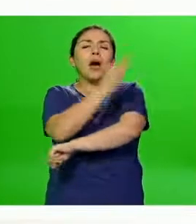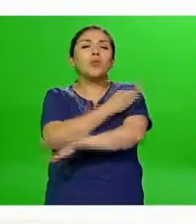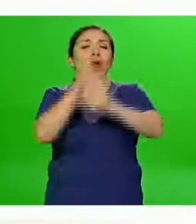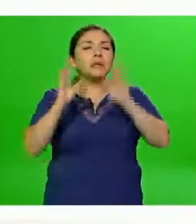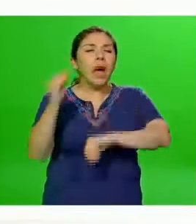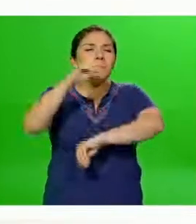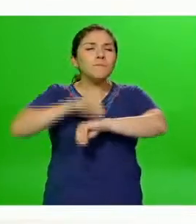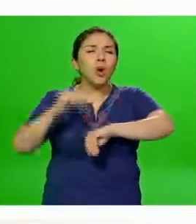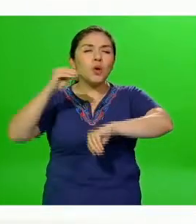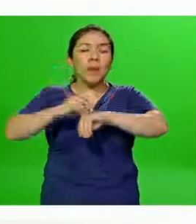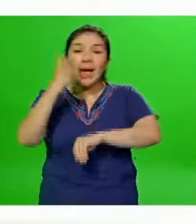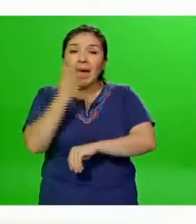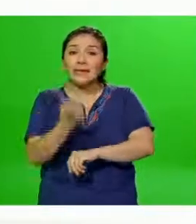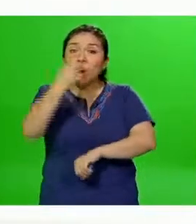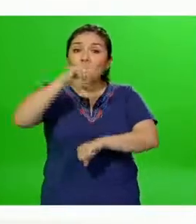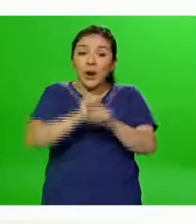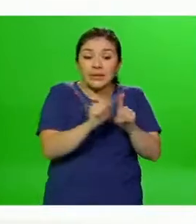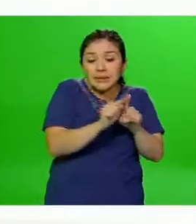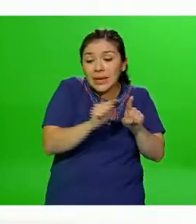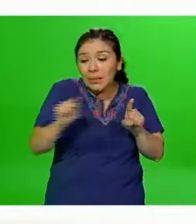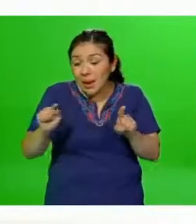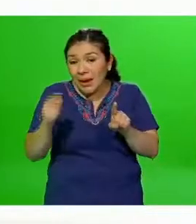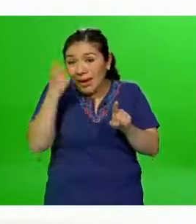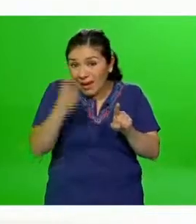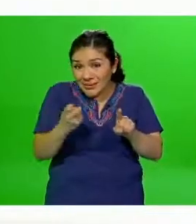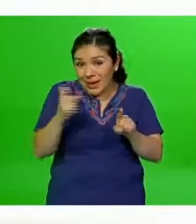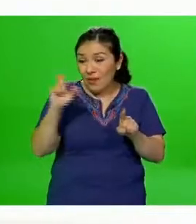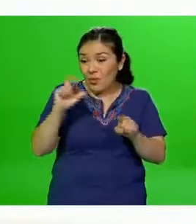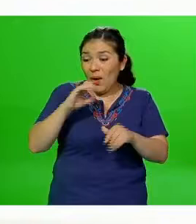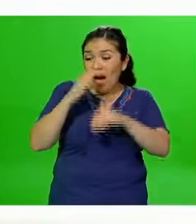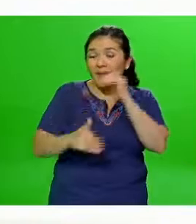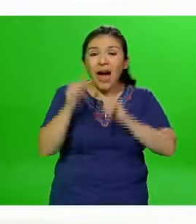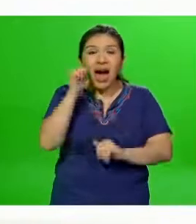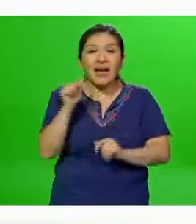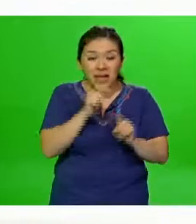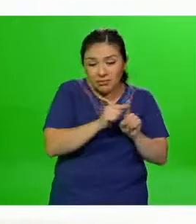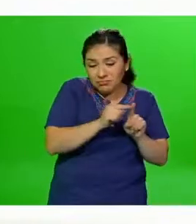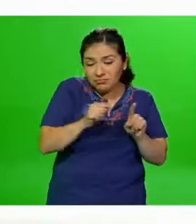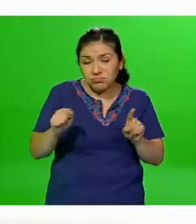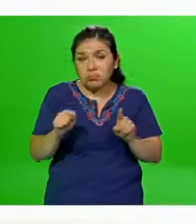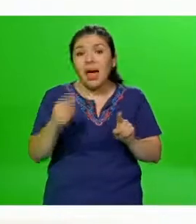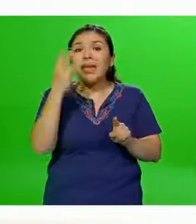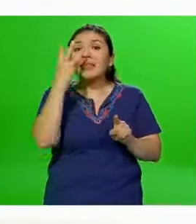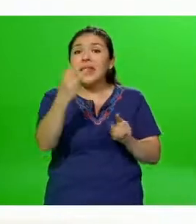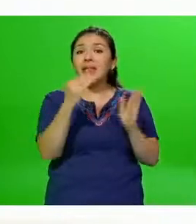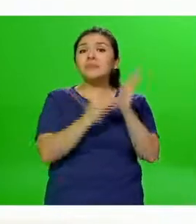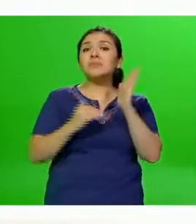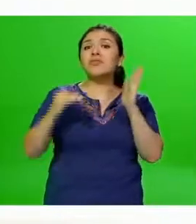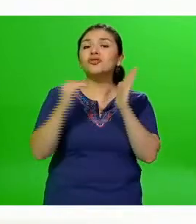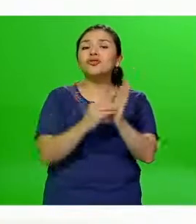en esa semana, fueron solamente para la semana que terminó el día de ayer, más de